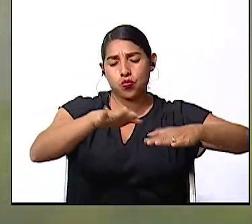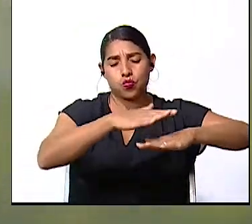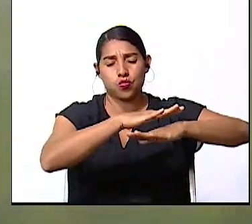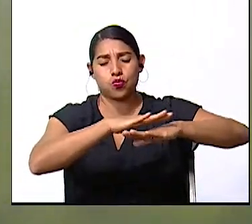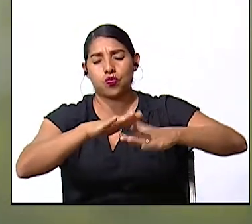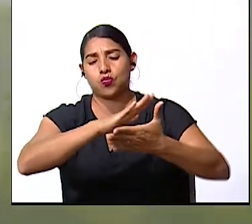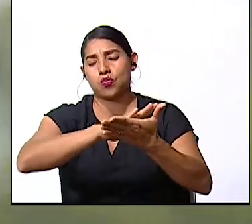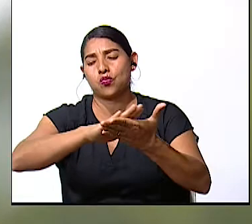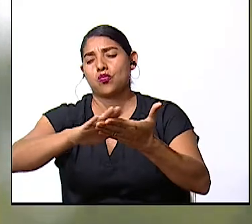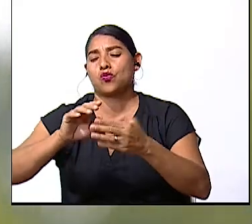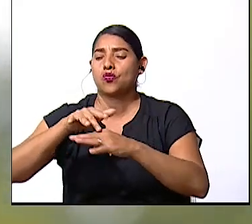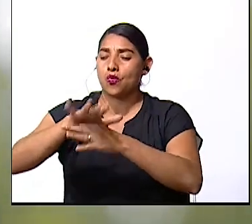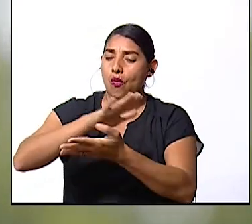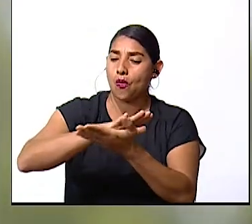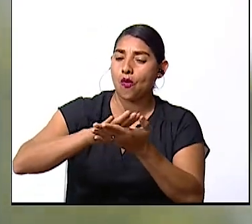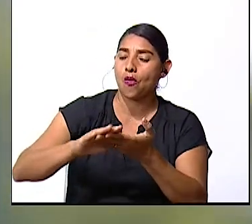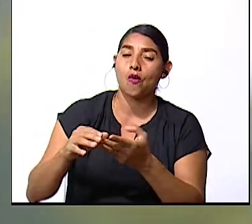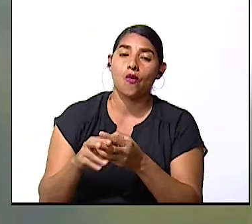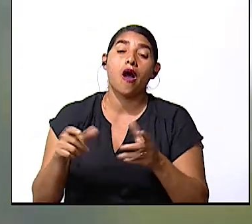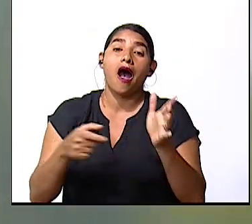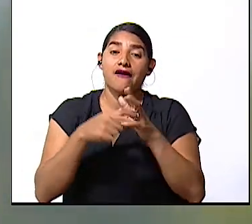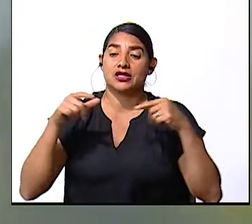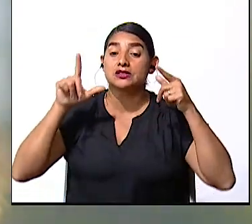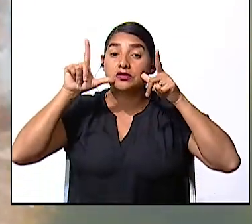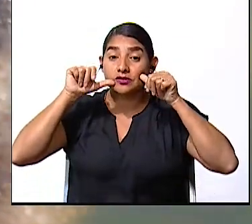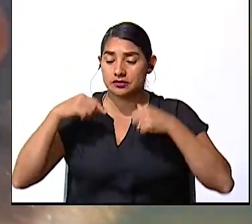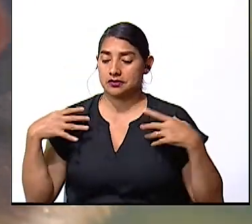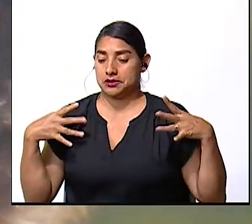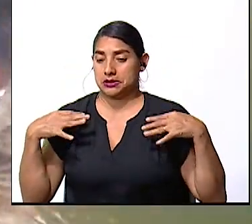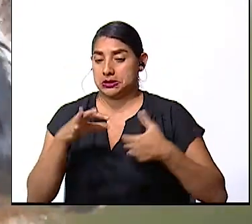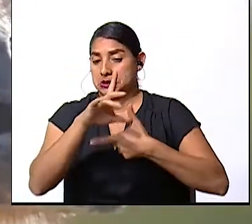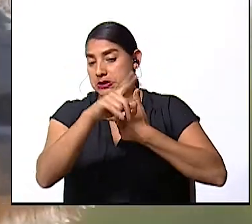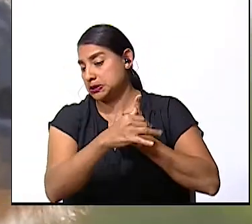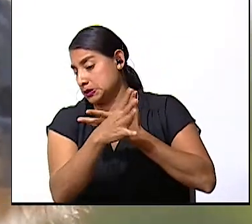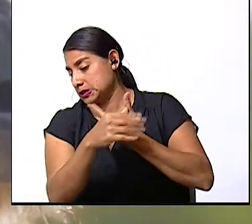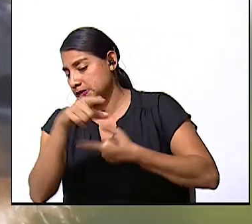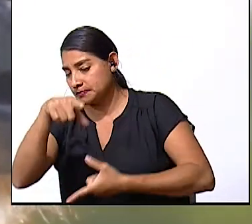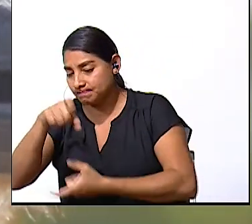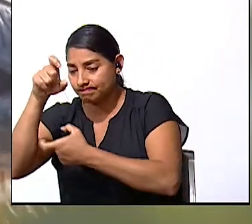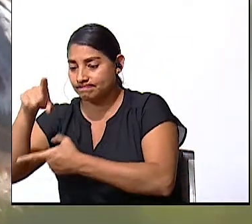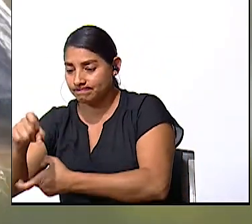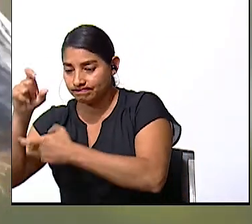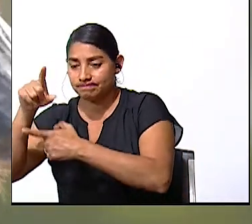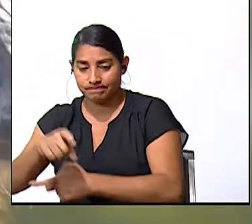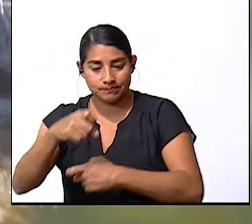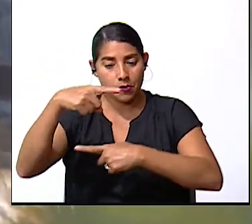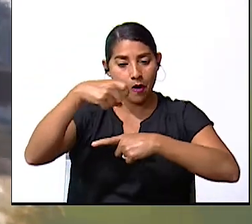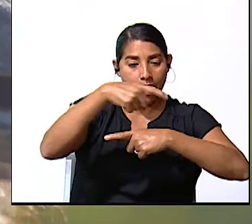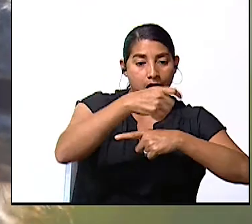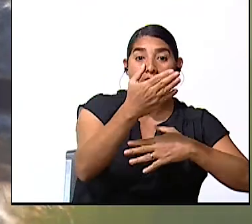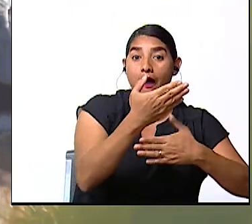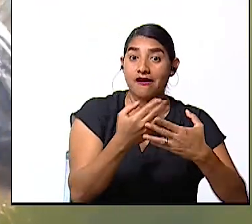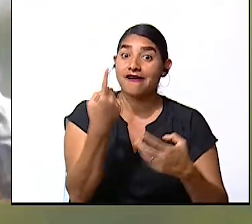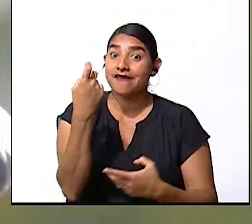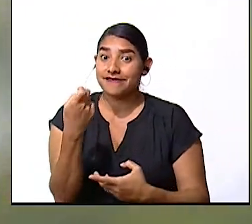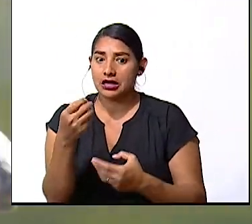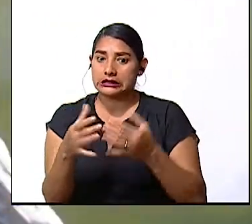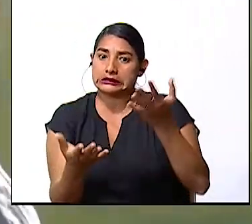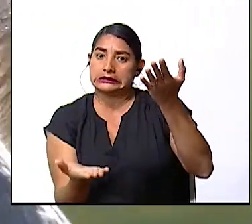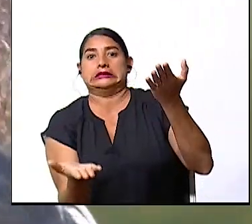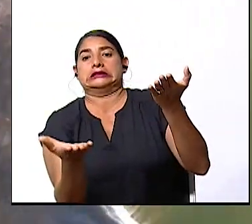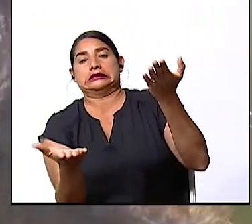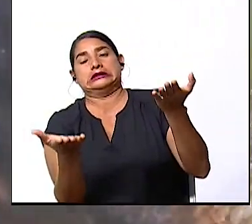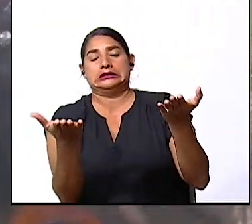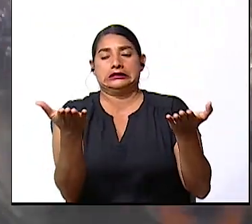las aguas potables o aves que nos protegen de las plagas de insectos. La falta de algunas especies supondría un